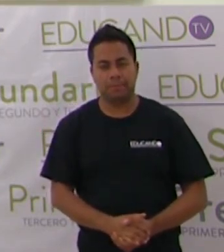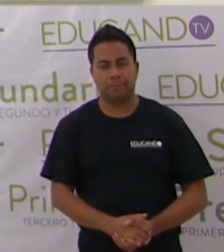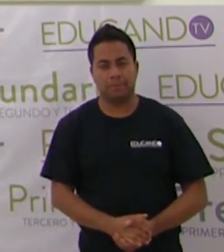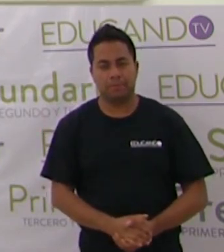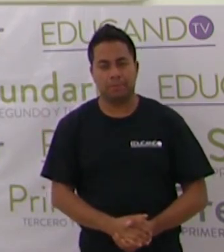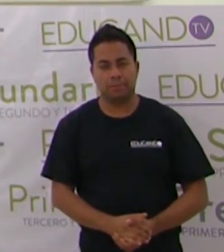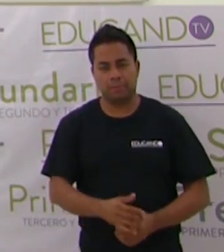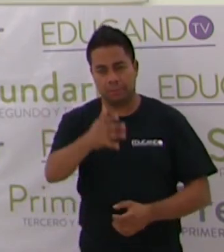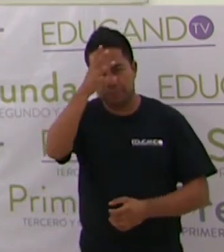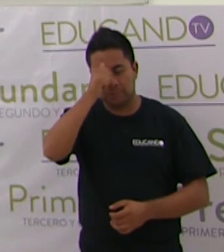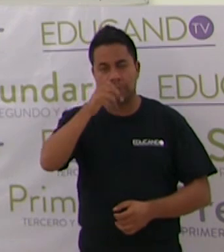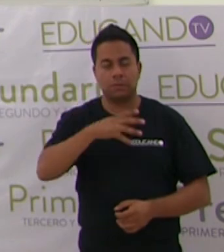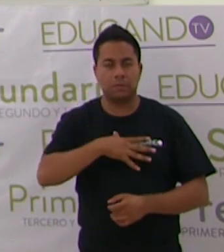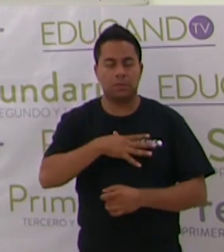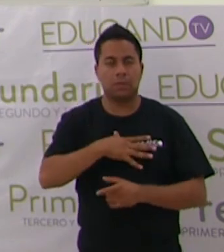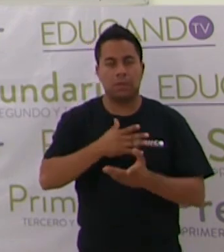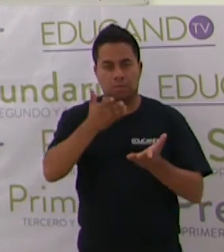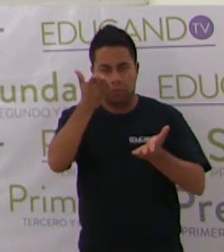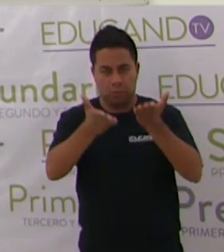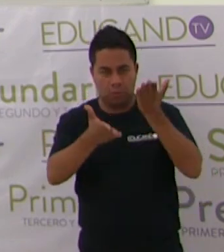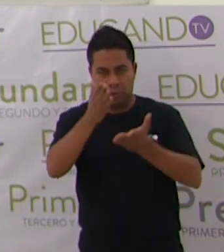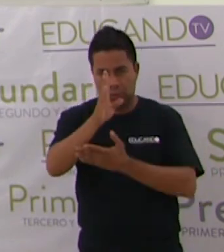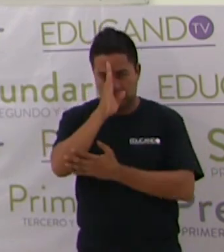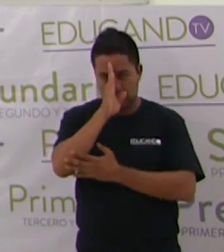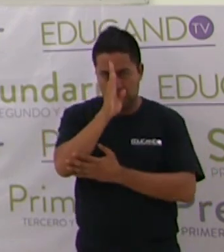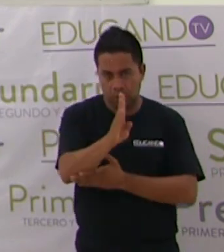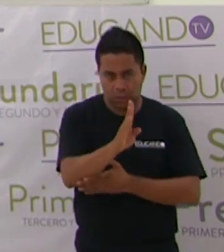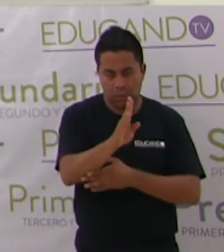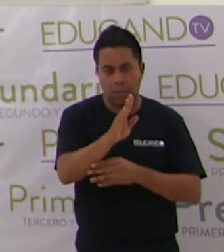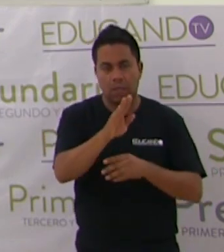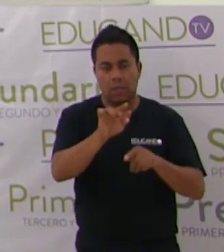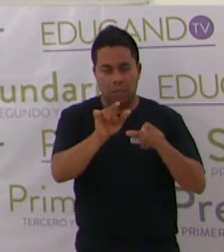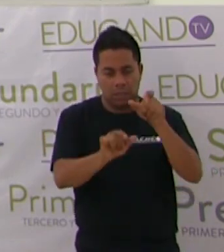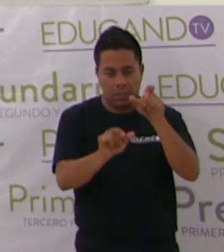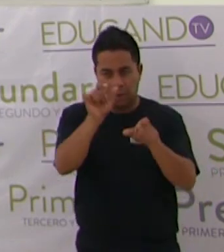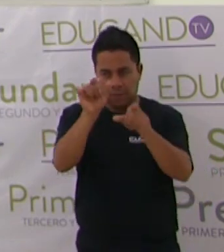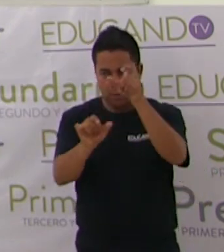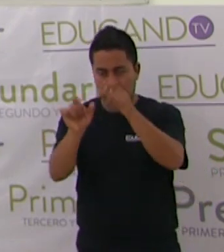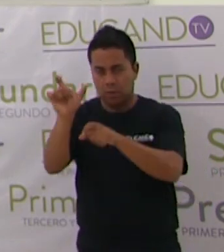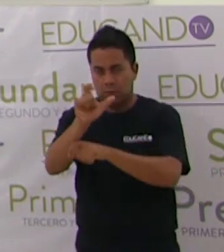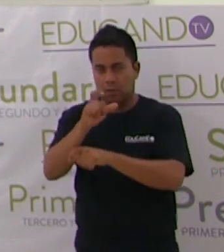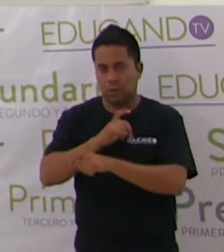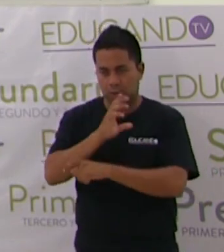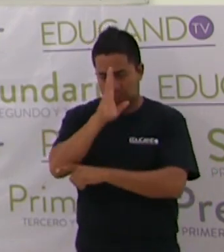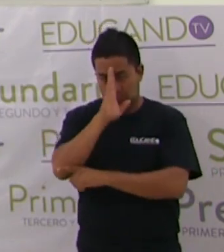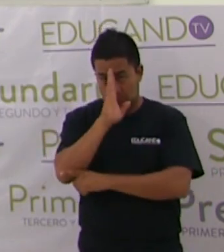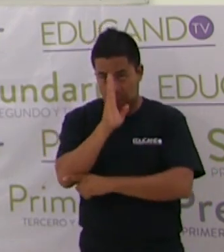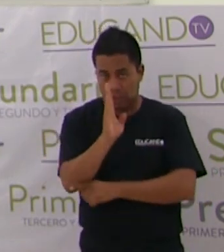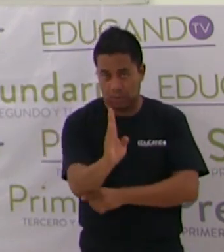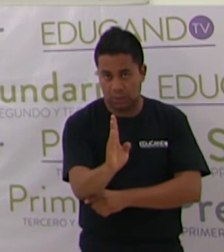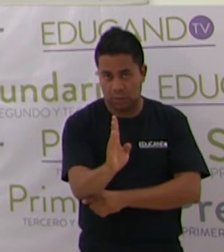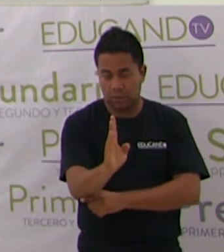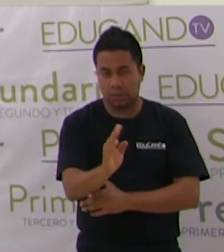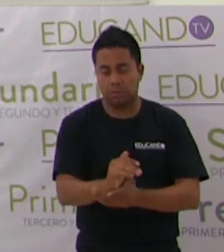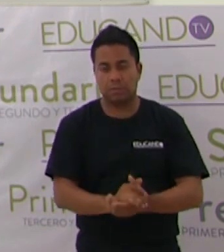Recordemos que existe una proporcionalidad directa en las gráficas cuando son líneas rectas